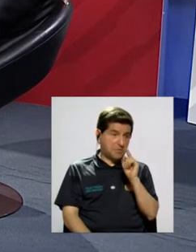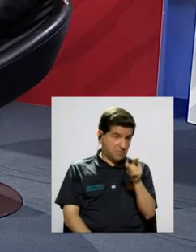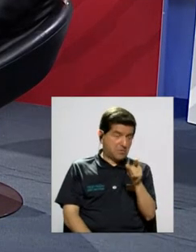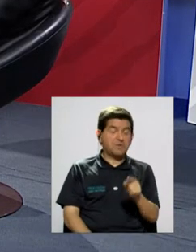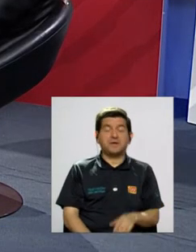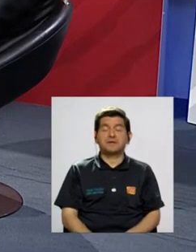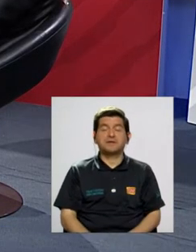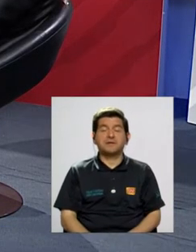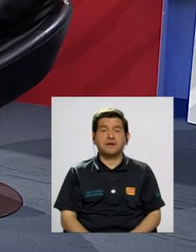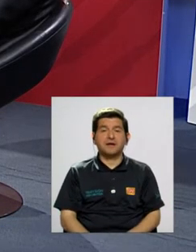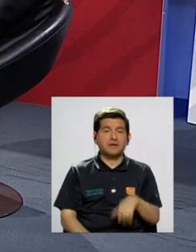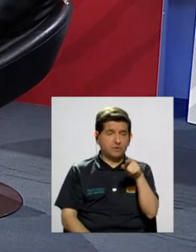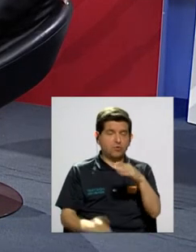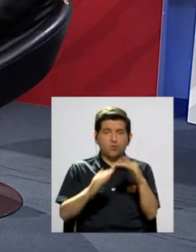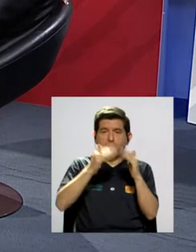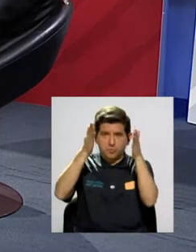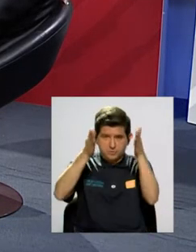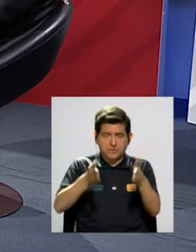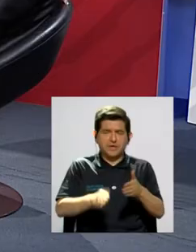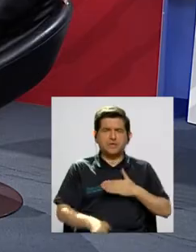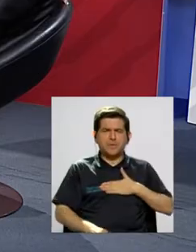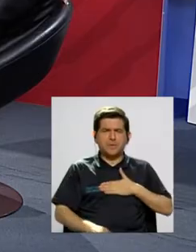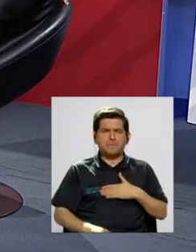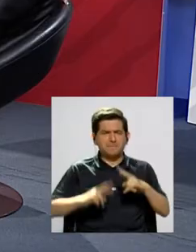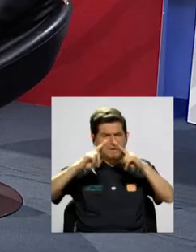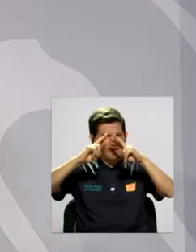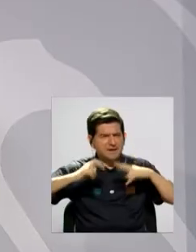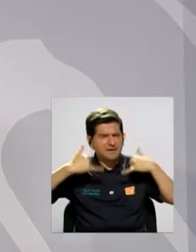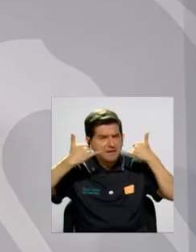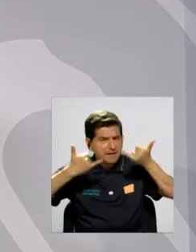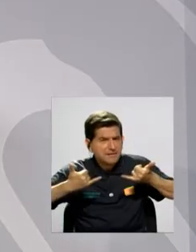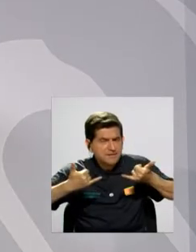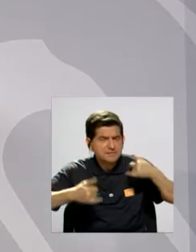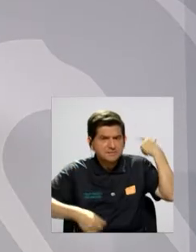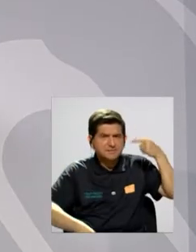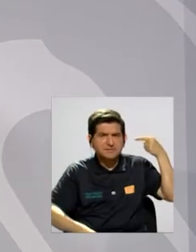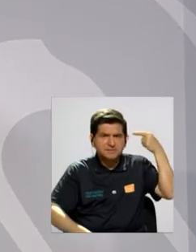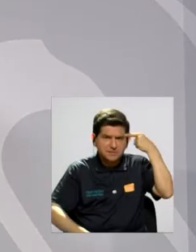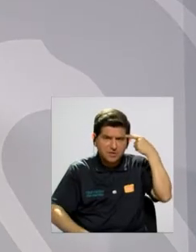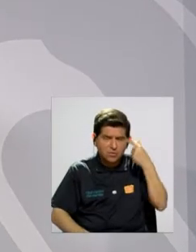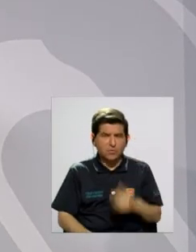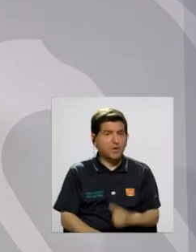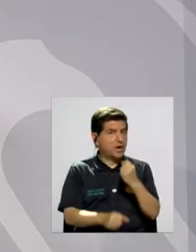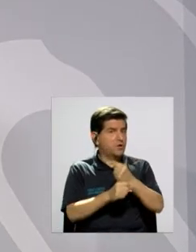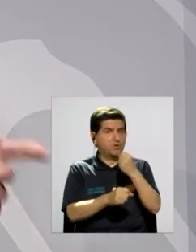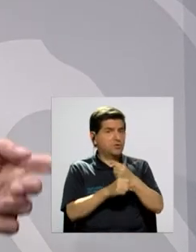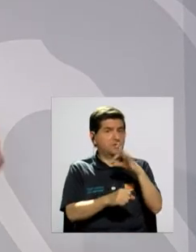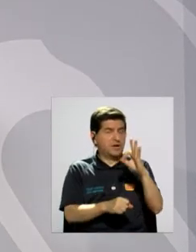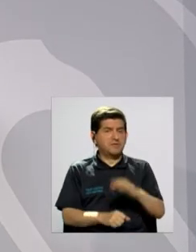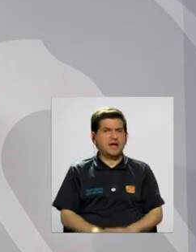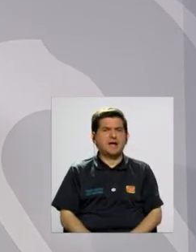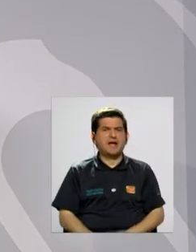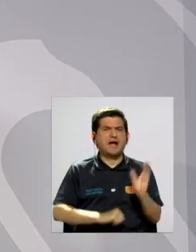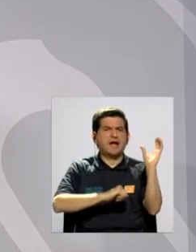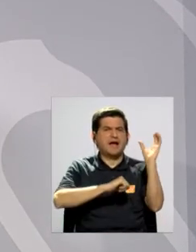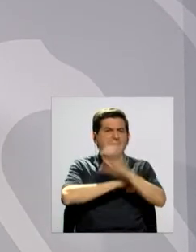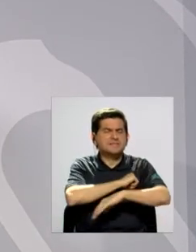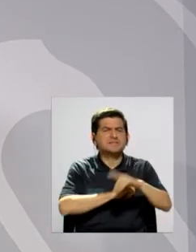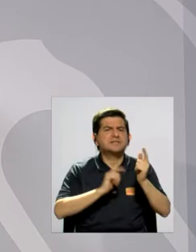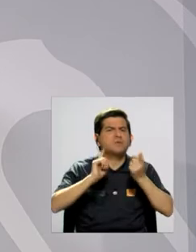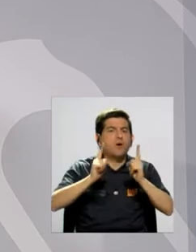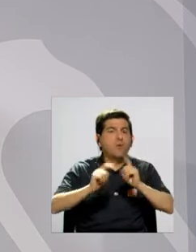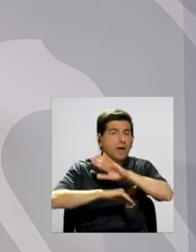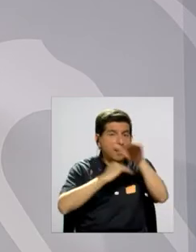este caso. Mi lectura sería esta: ahora, si este gobierno no la hace bien, ¿se la va a cobrar a ese gobierno o se la va a cobrar a todos los demás?